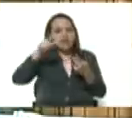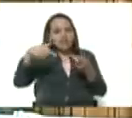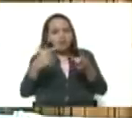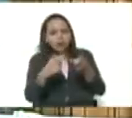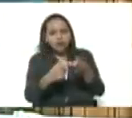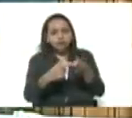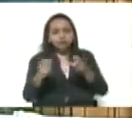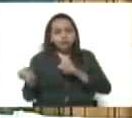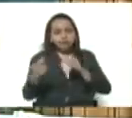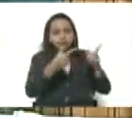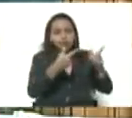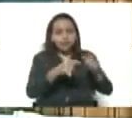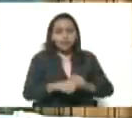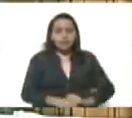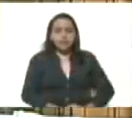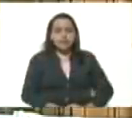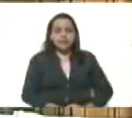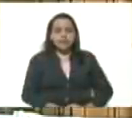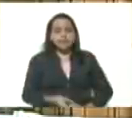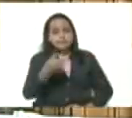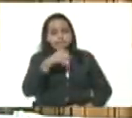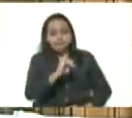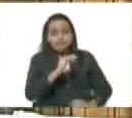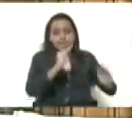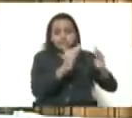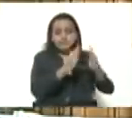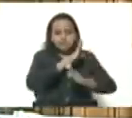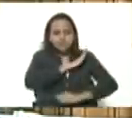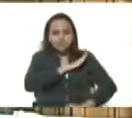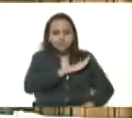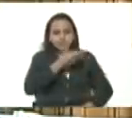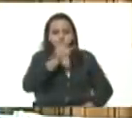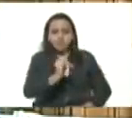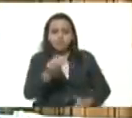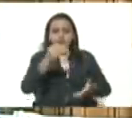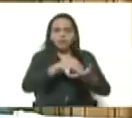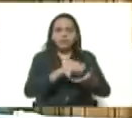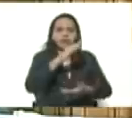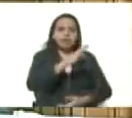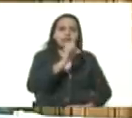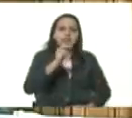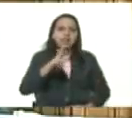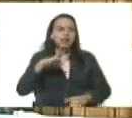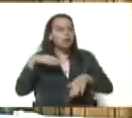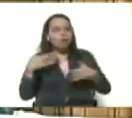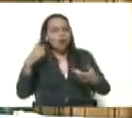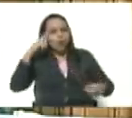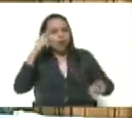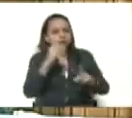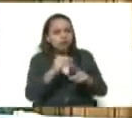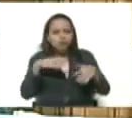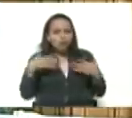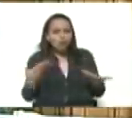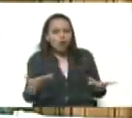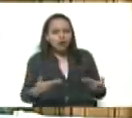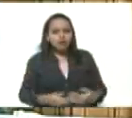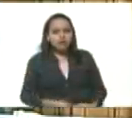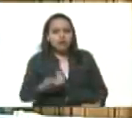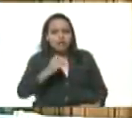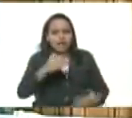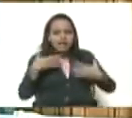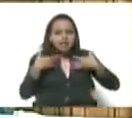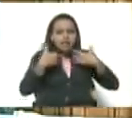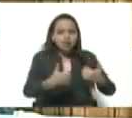de origen. Y cuando llega a su lugar de origen se le hace la otra prueba de PCR. ¿Con qué objetivo? ¿Con qué objetivo? Que llegue sano